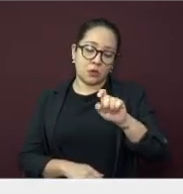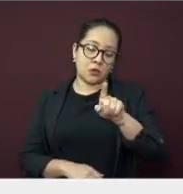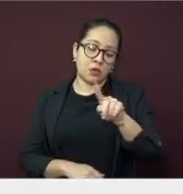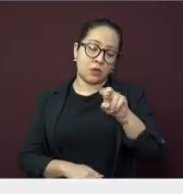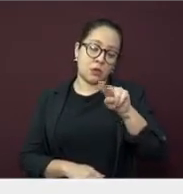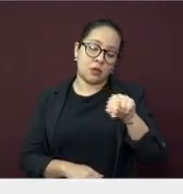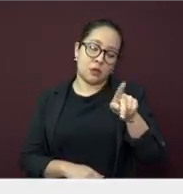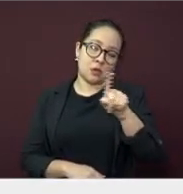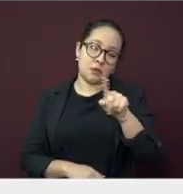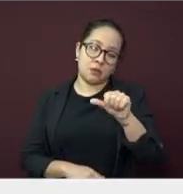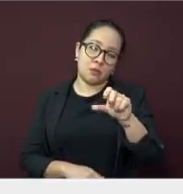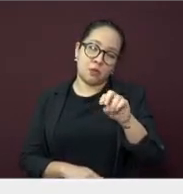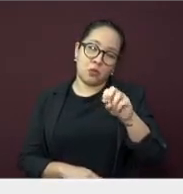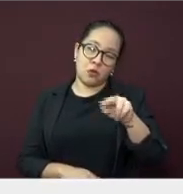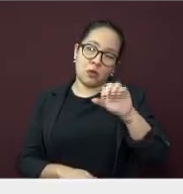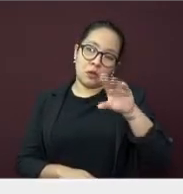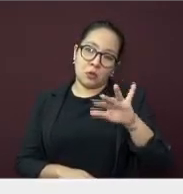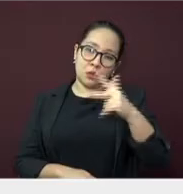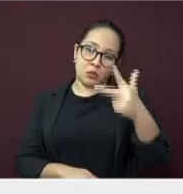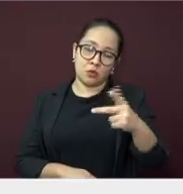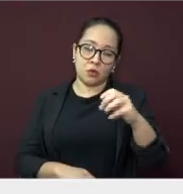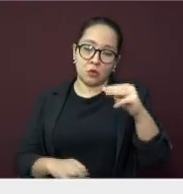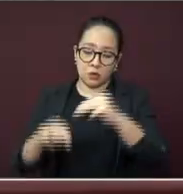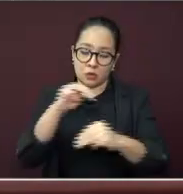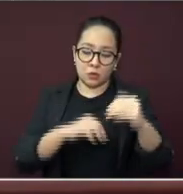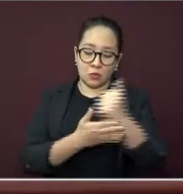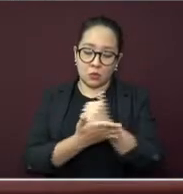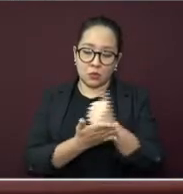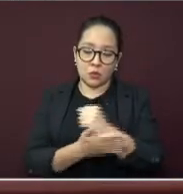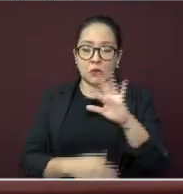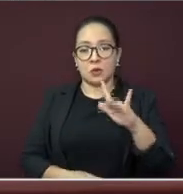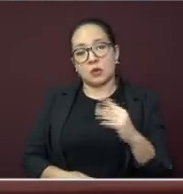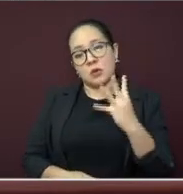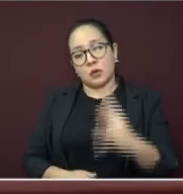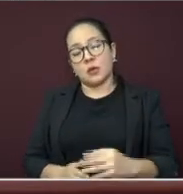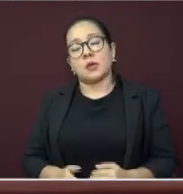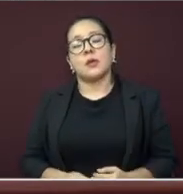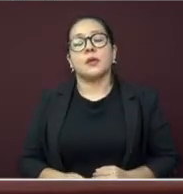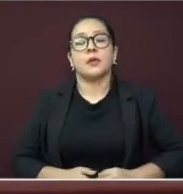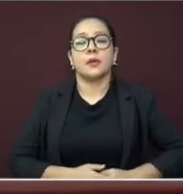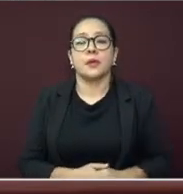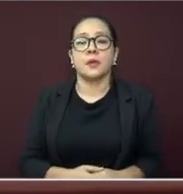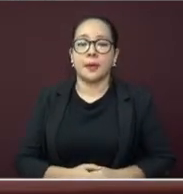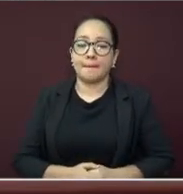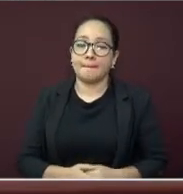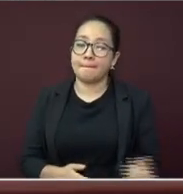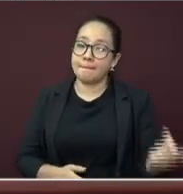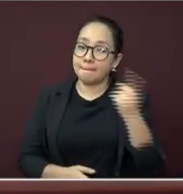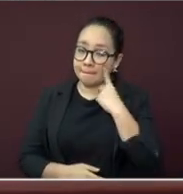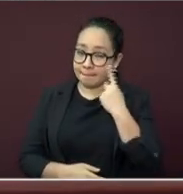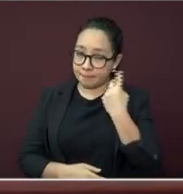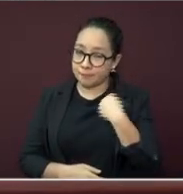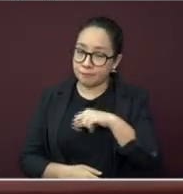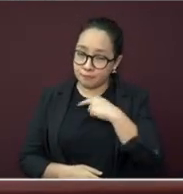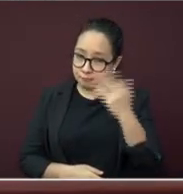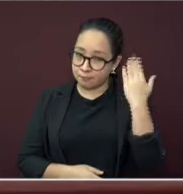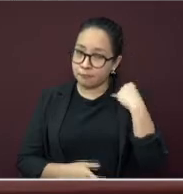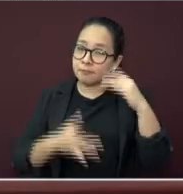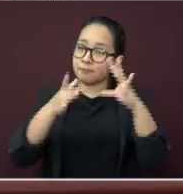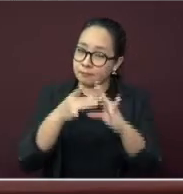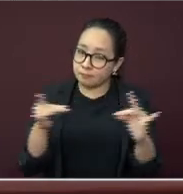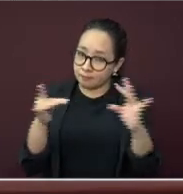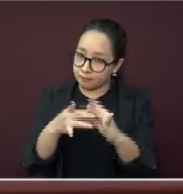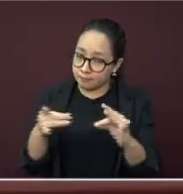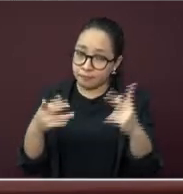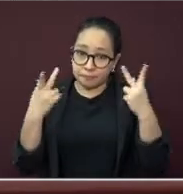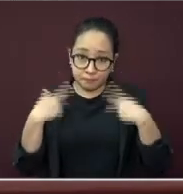cerro azul con 54 ahora bien hemos estado mencionando que las personas que viven con alguna enfermedad